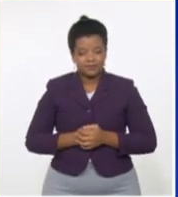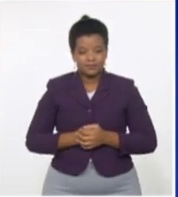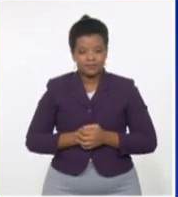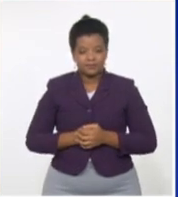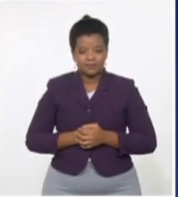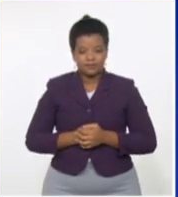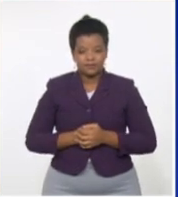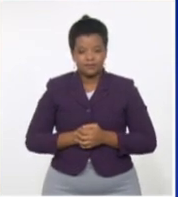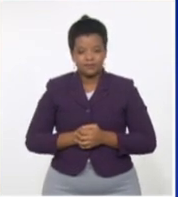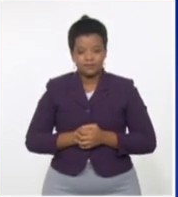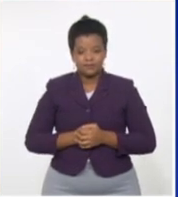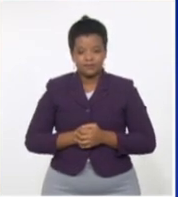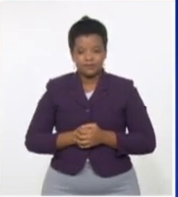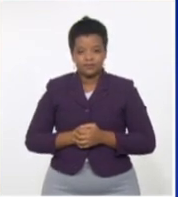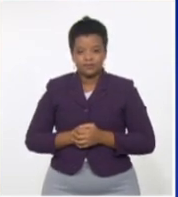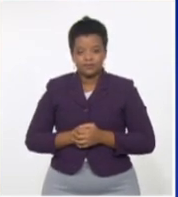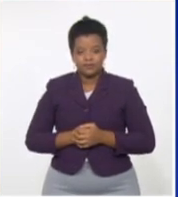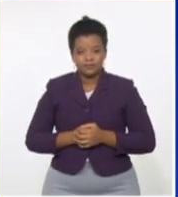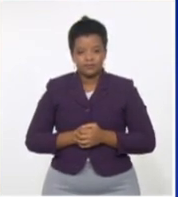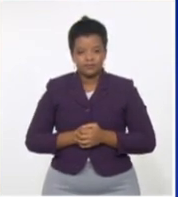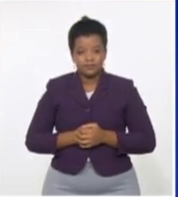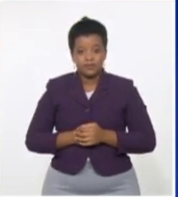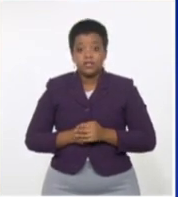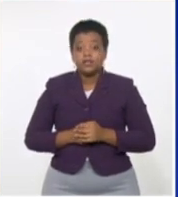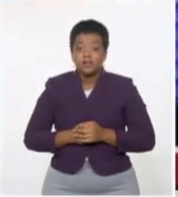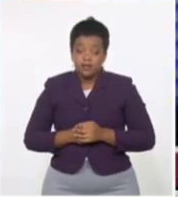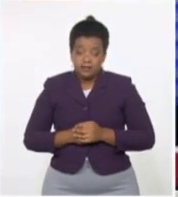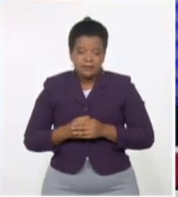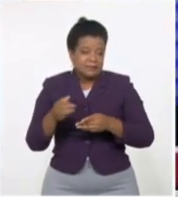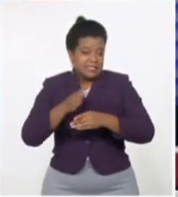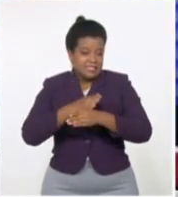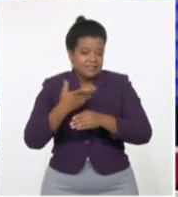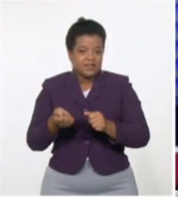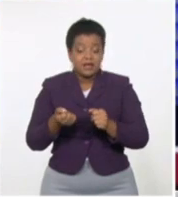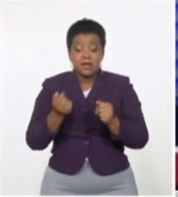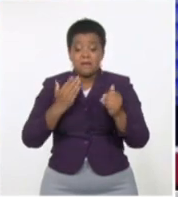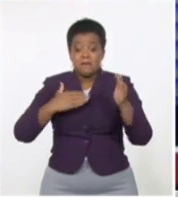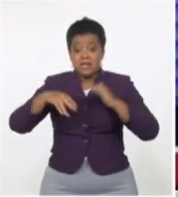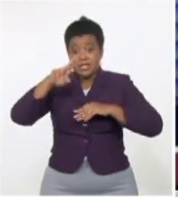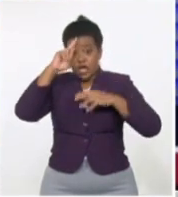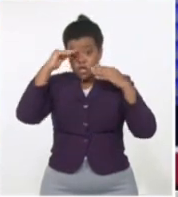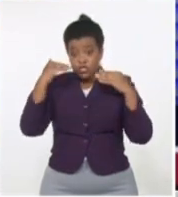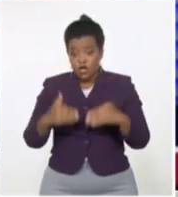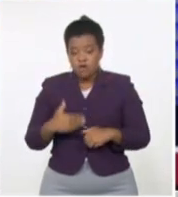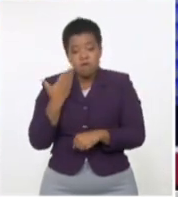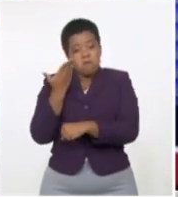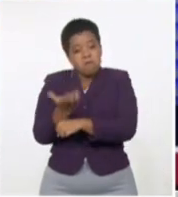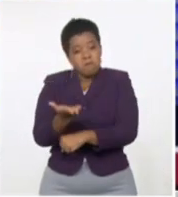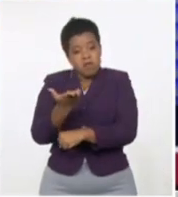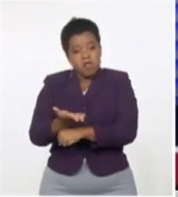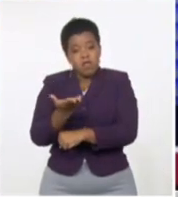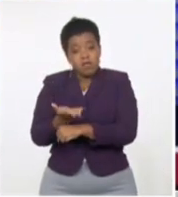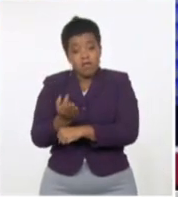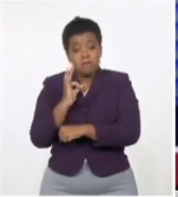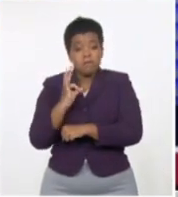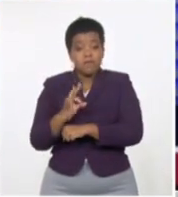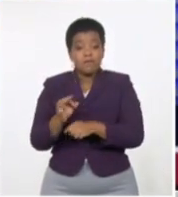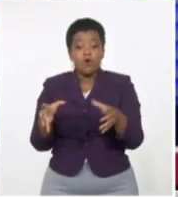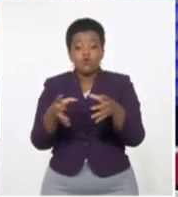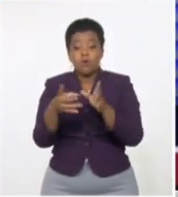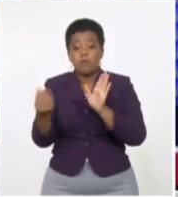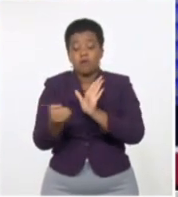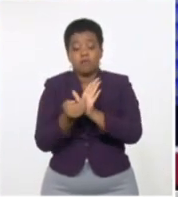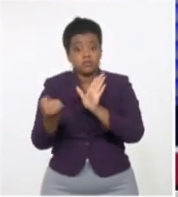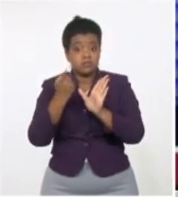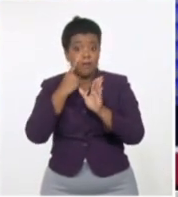intervención en población capitalina? A ver, el Ministerio de Salud Pública le solicita a la autoridad regulatoria, en base a todos estos resultados